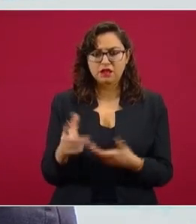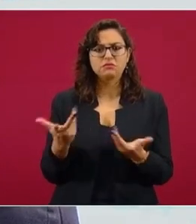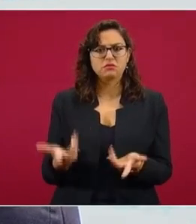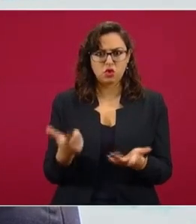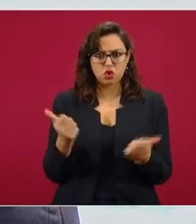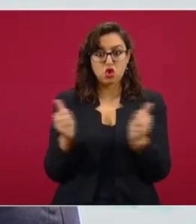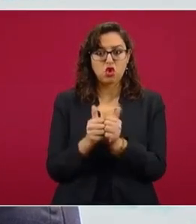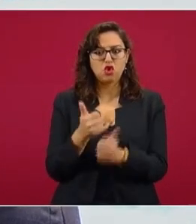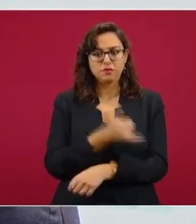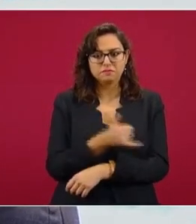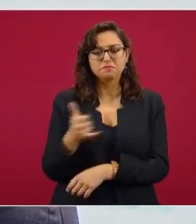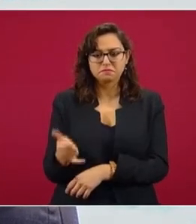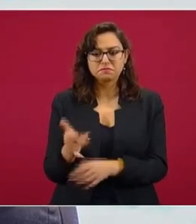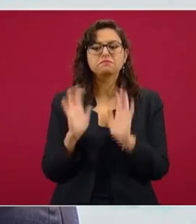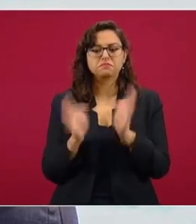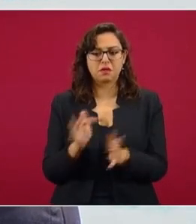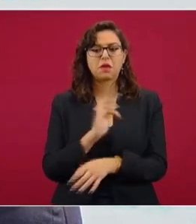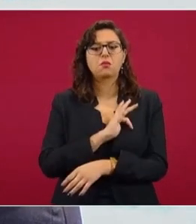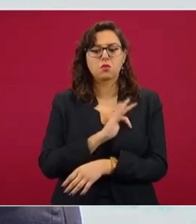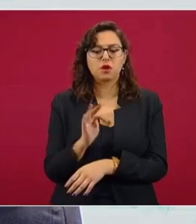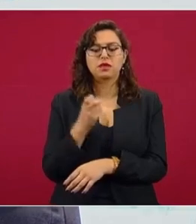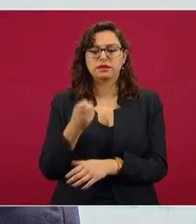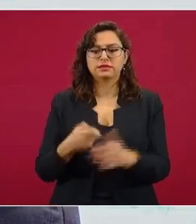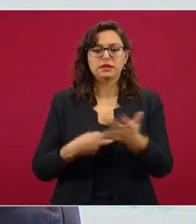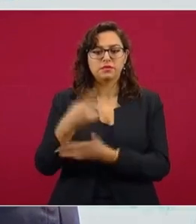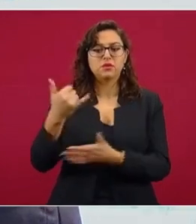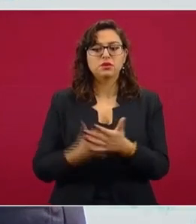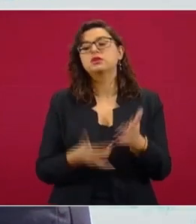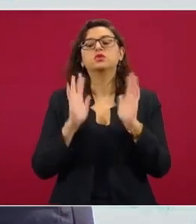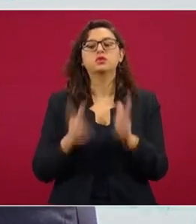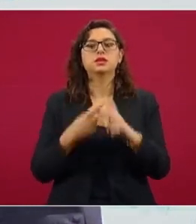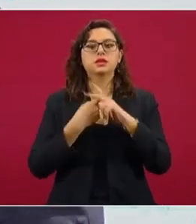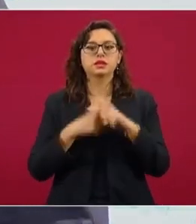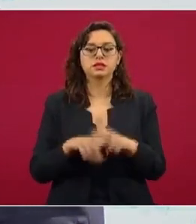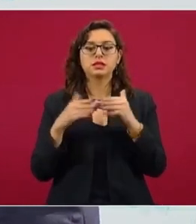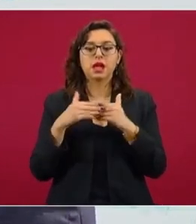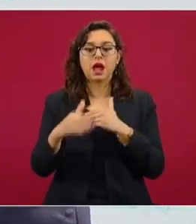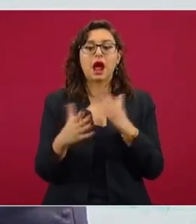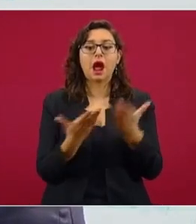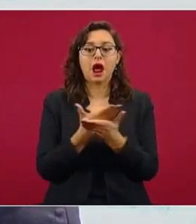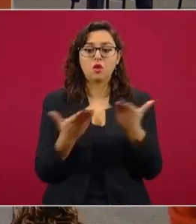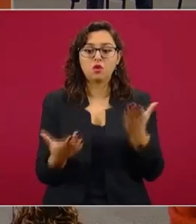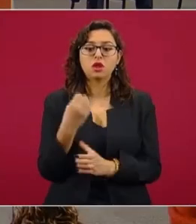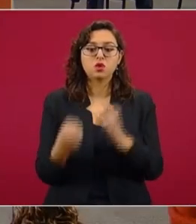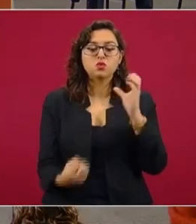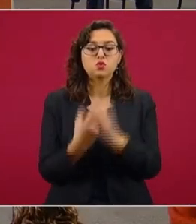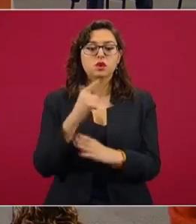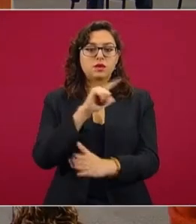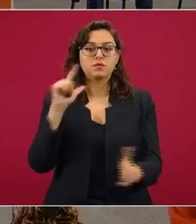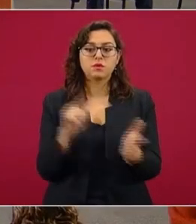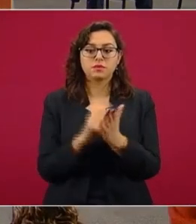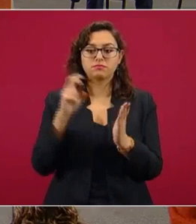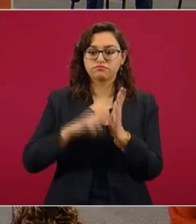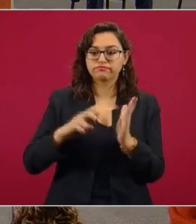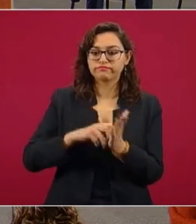Y de hecho ya iniciamos con ese proyecto ahora de manera programática, y ahora con la reforma sube a nivel ley